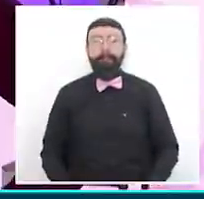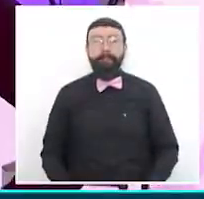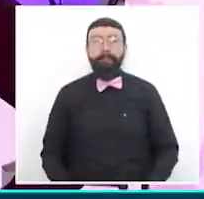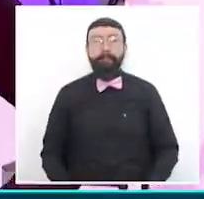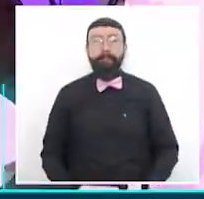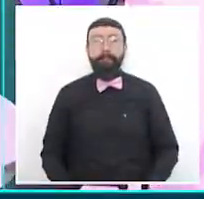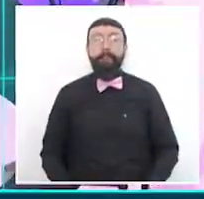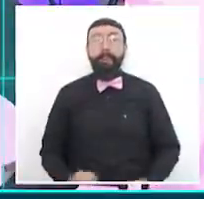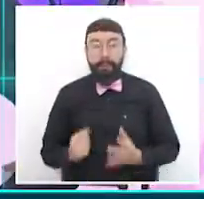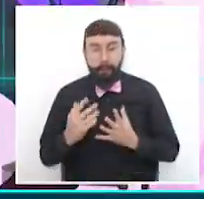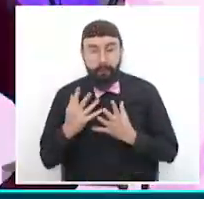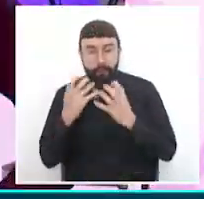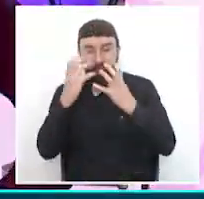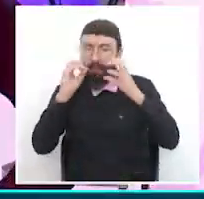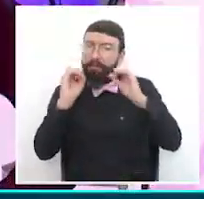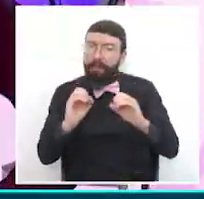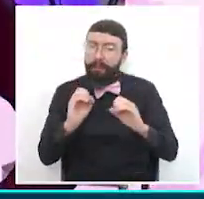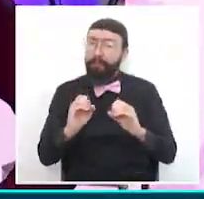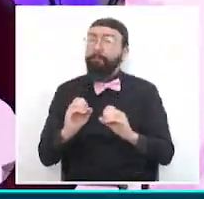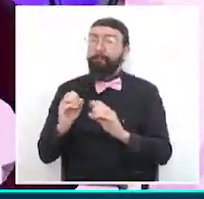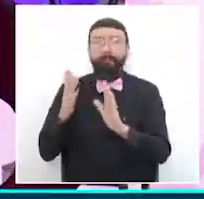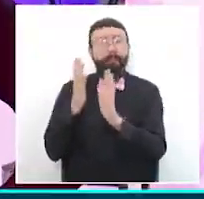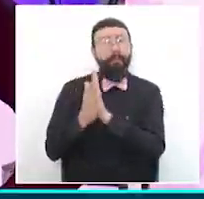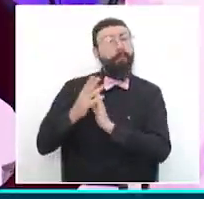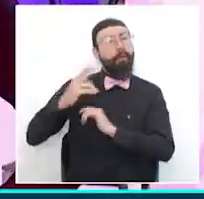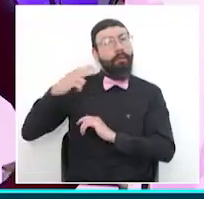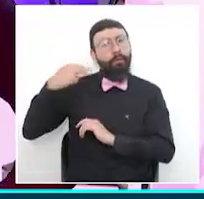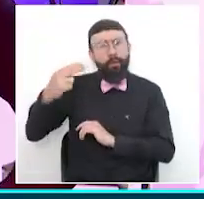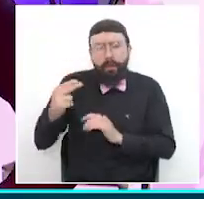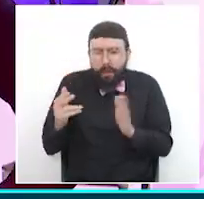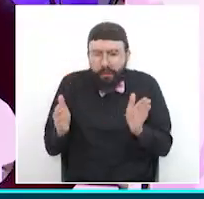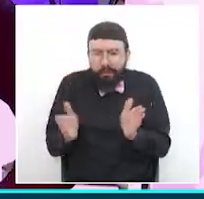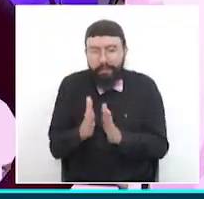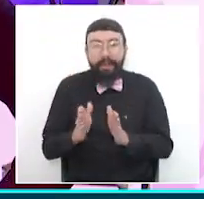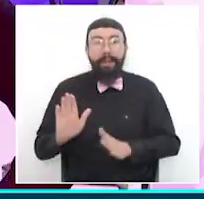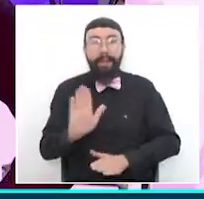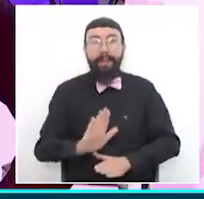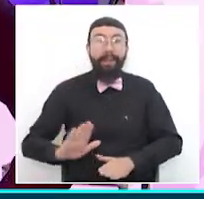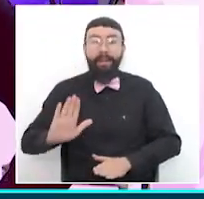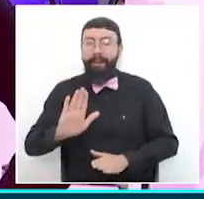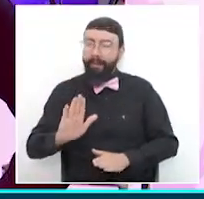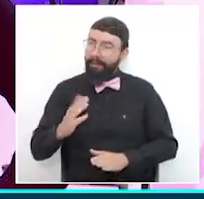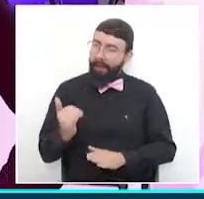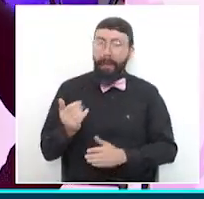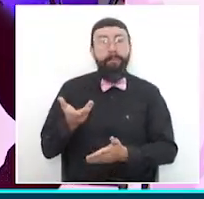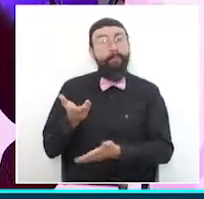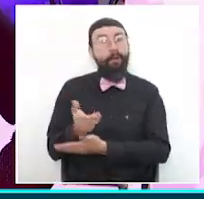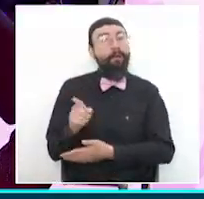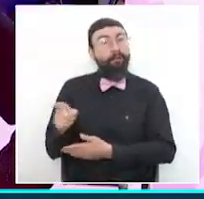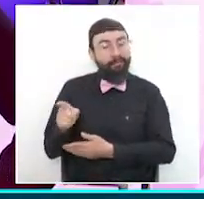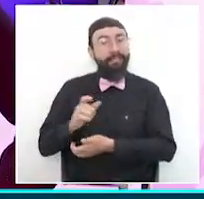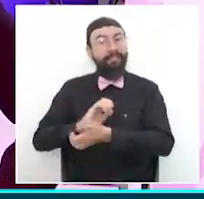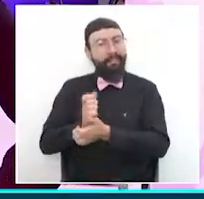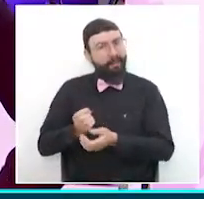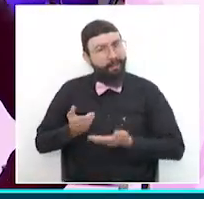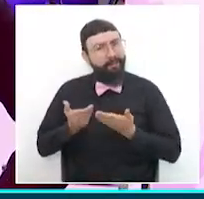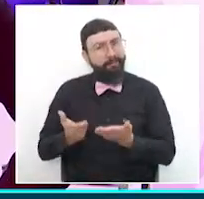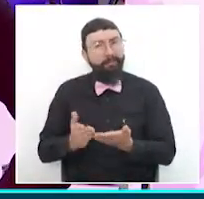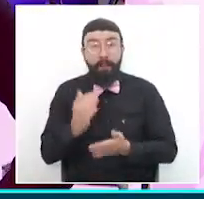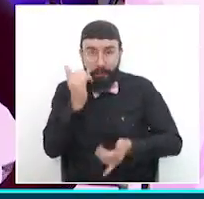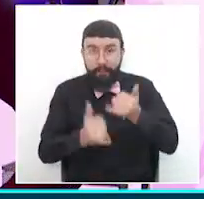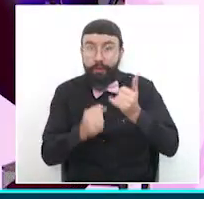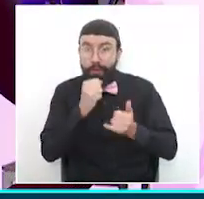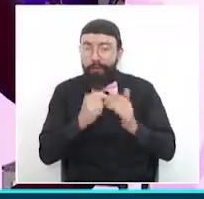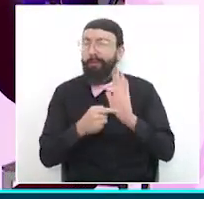Y en Sin Estrés, información de Historias Cortas de Mi Eje, una propuesta del canal Telecafé. Espere todos los detalles